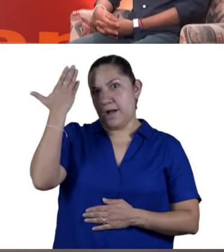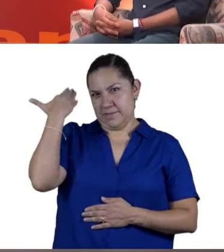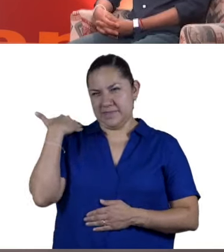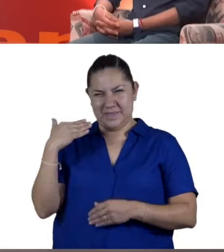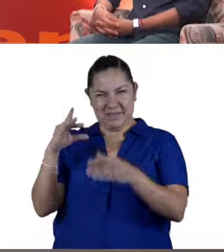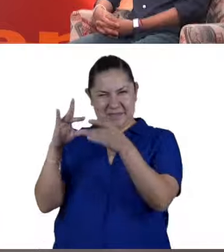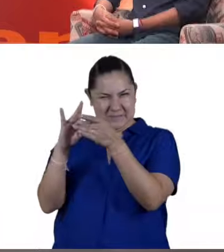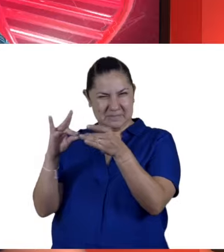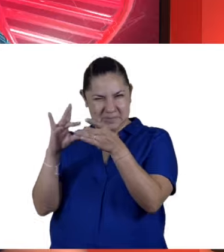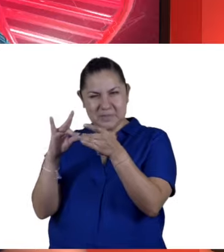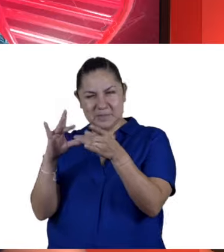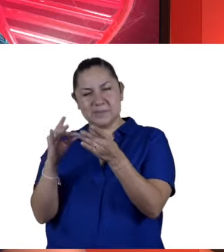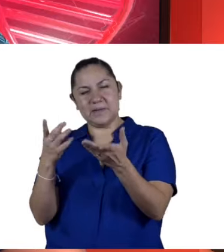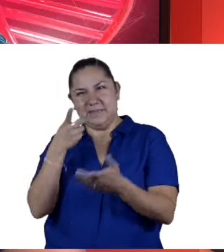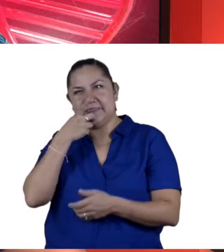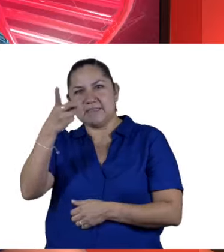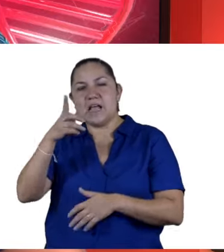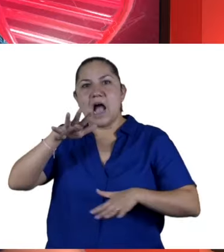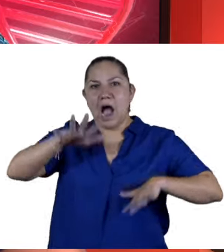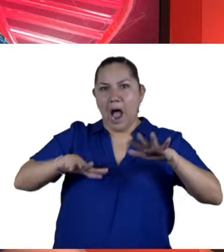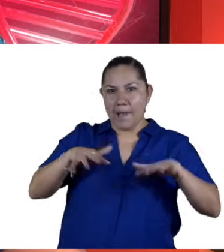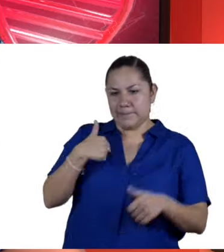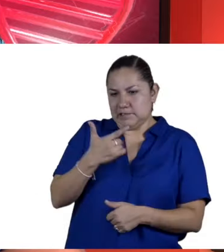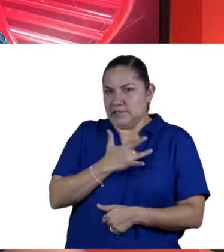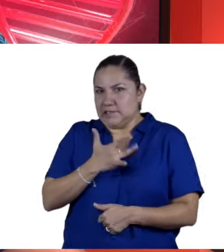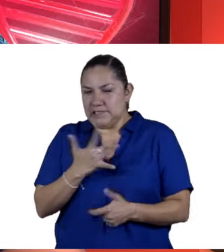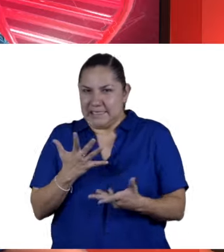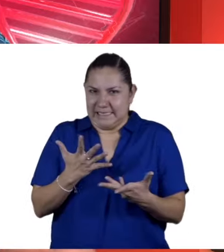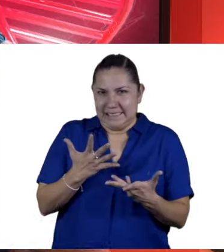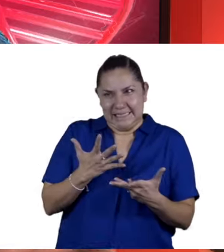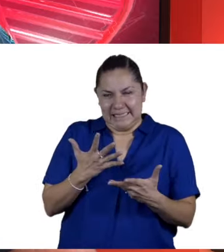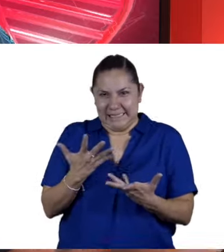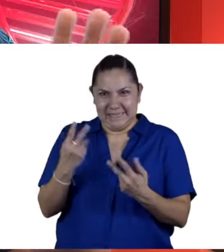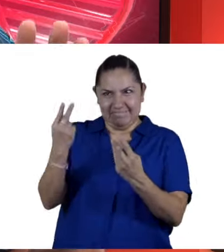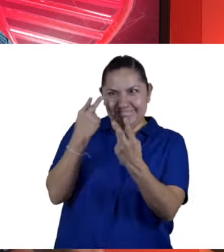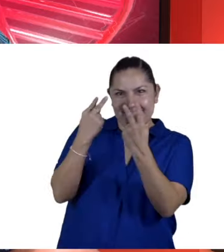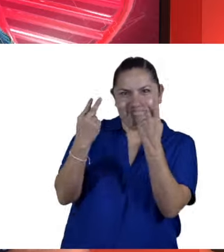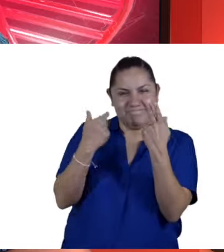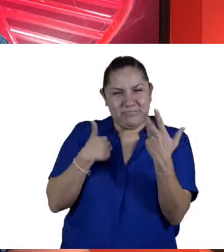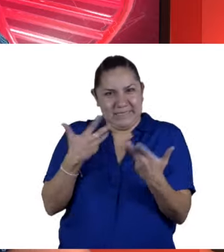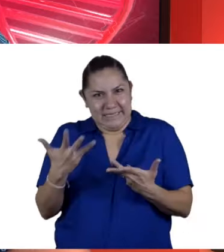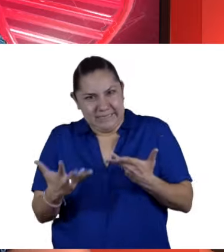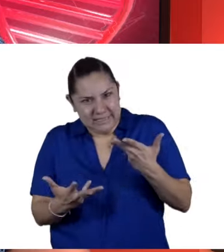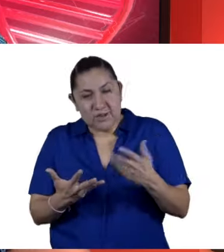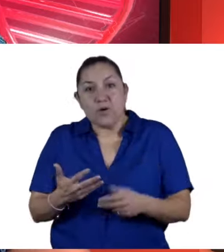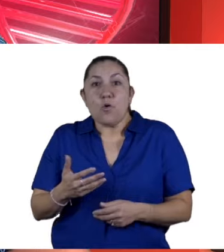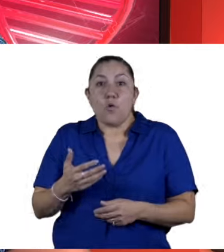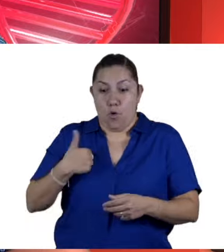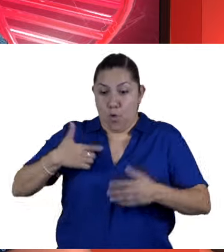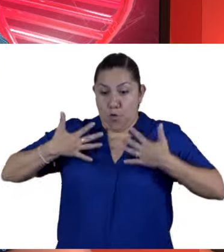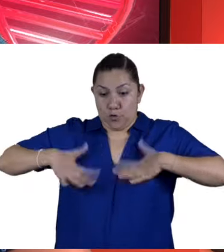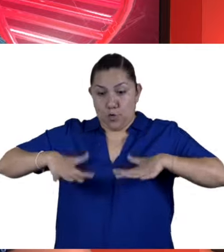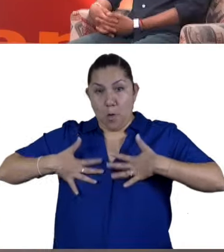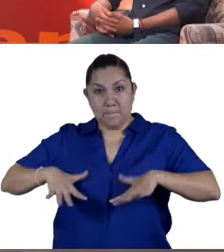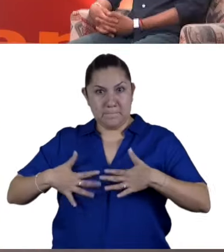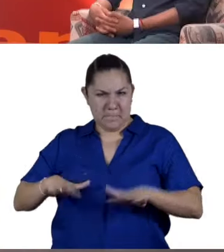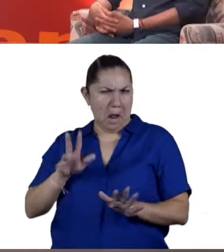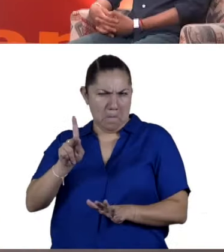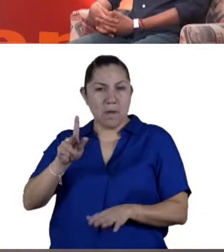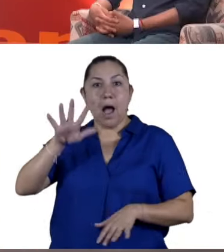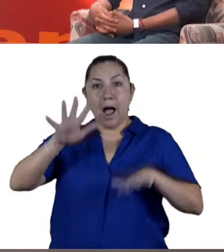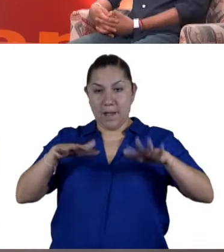hay situaciones en donde uno se siente vulnerable, ¿no? Con ropa, pues, igual, paso, ¿no? Pero ya